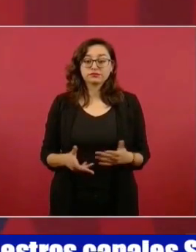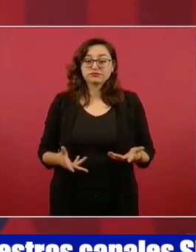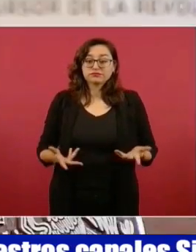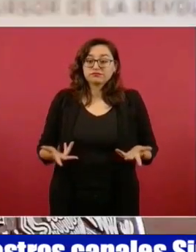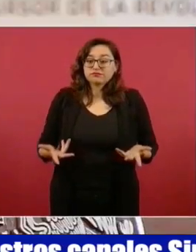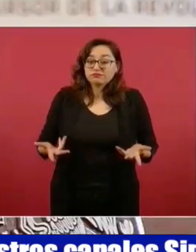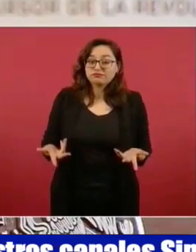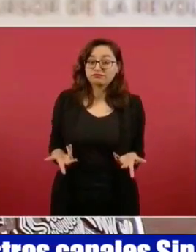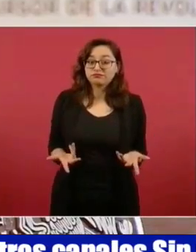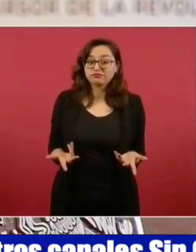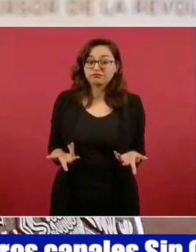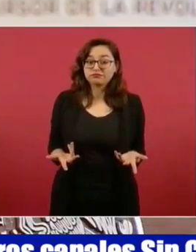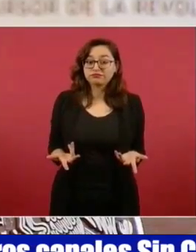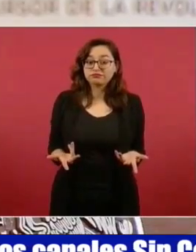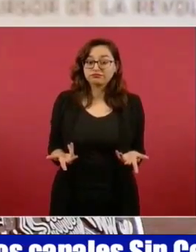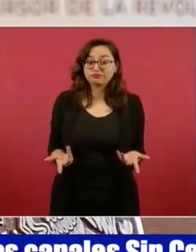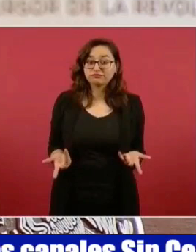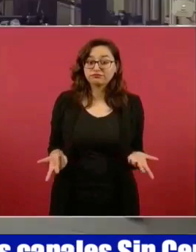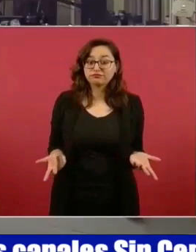a ver,